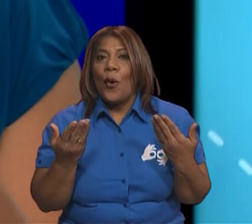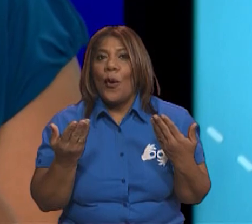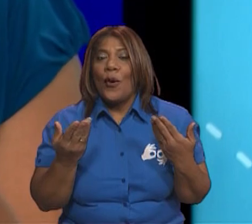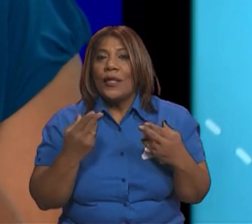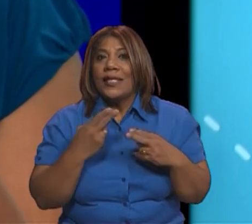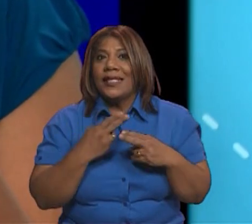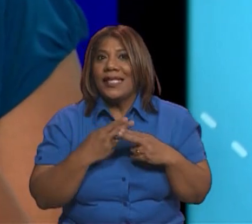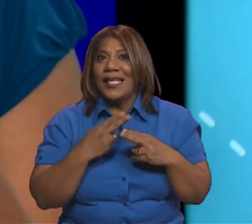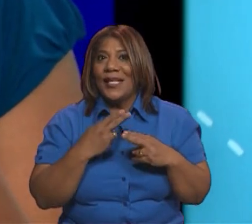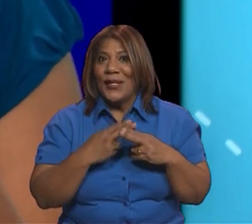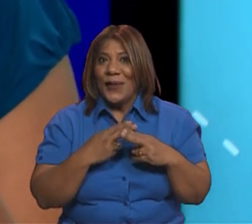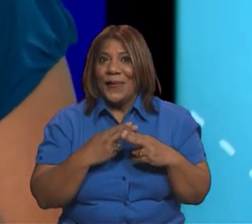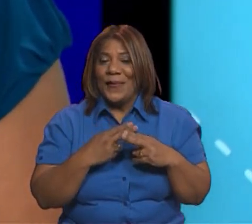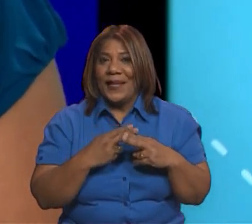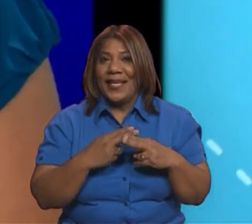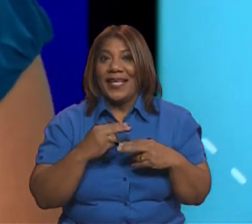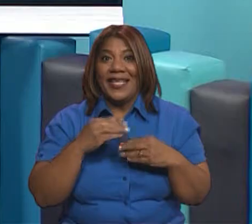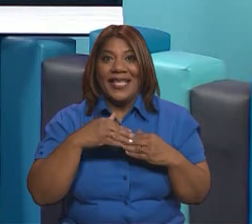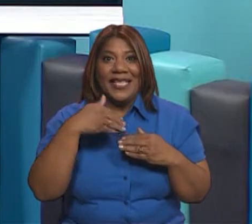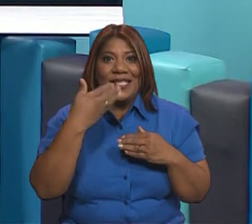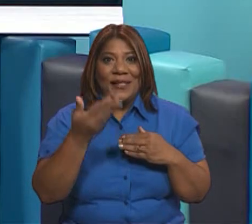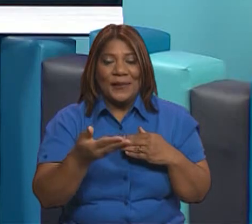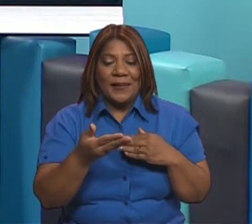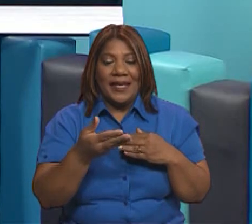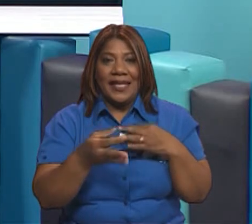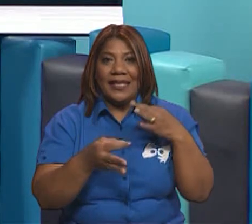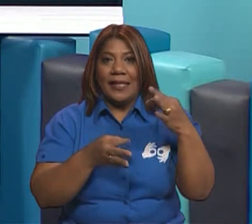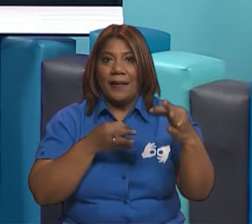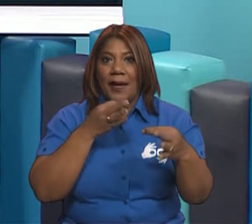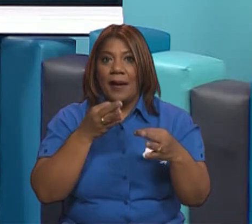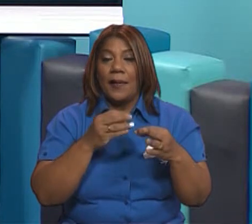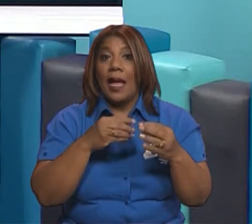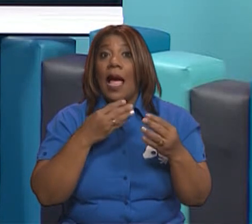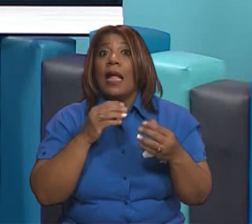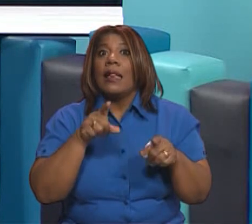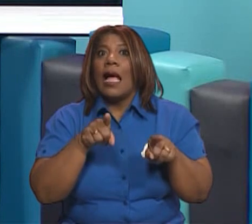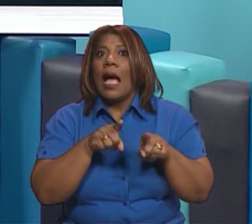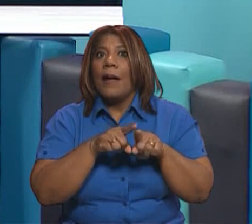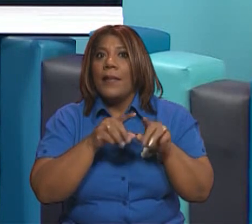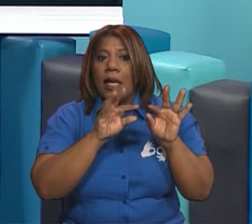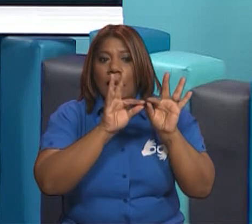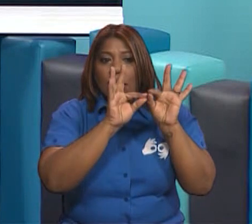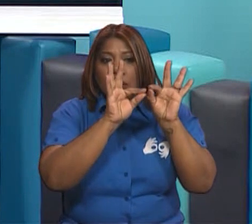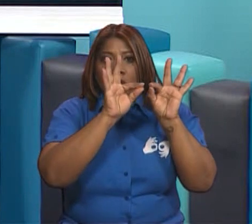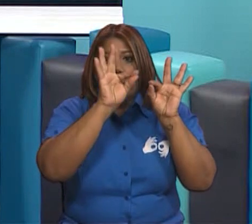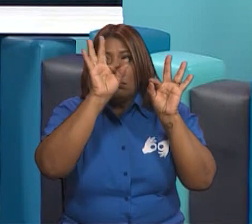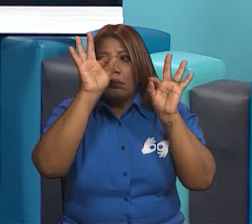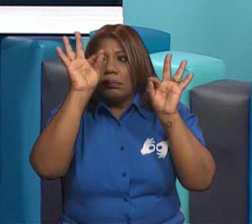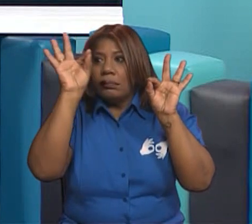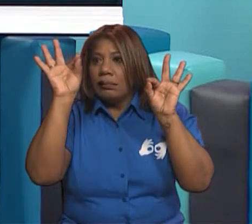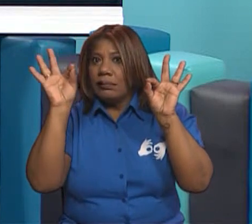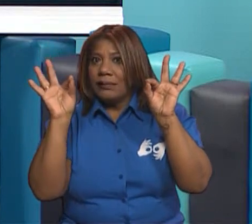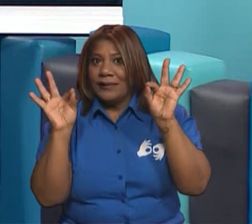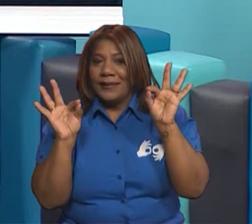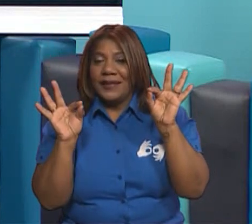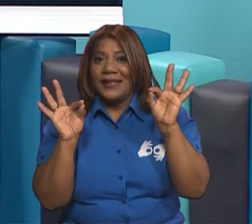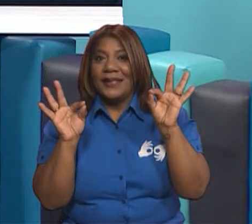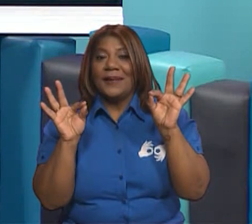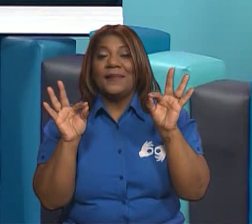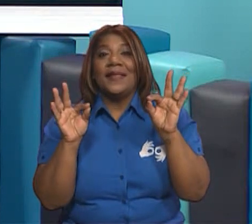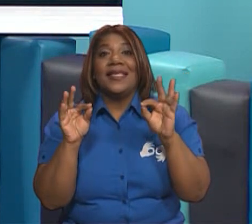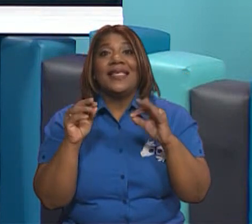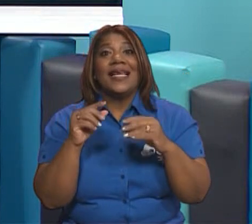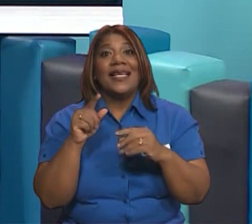cómo se llama o cómo lo podemos medir porque va a formar parte de uno de nuestros temas que es sobre los